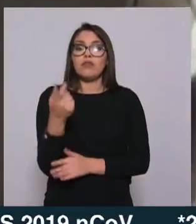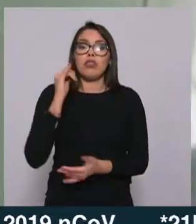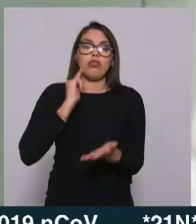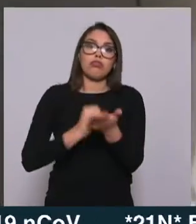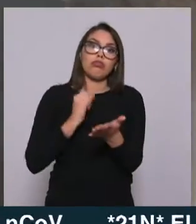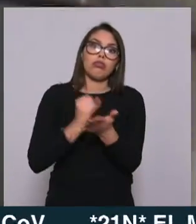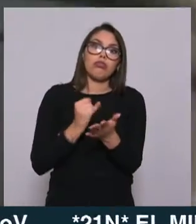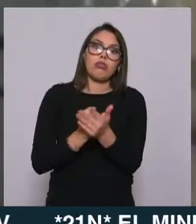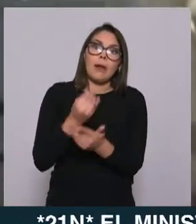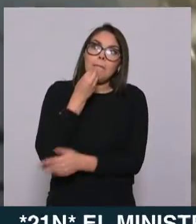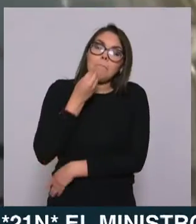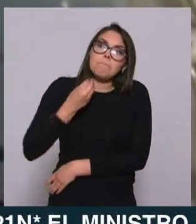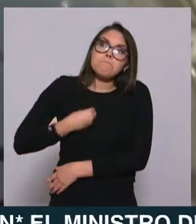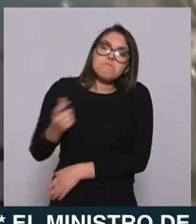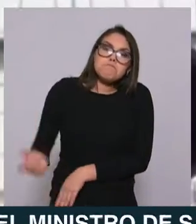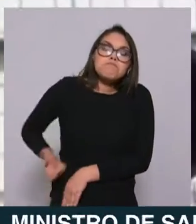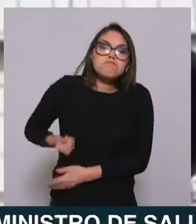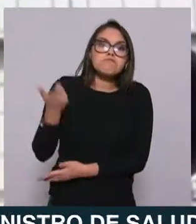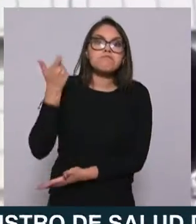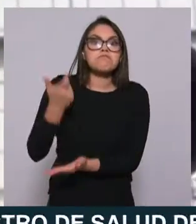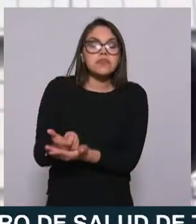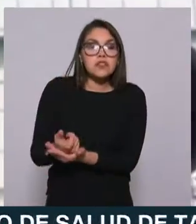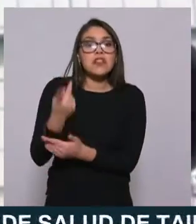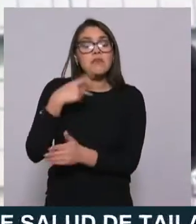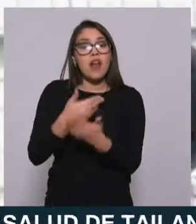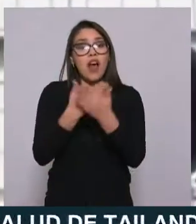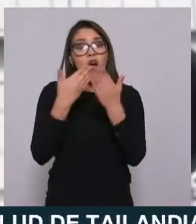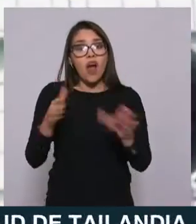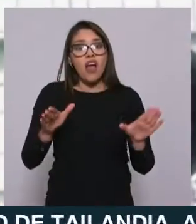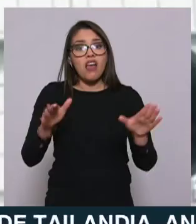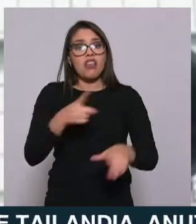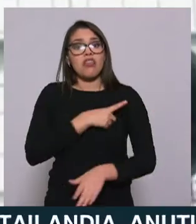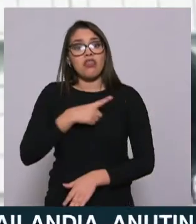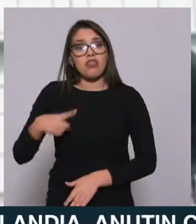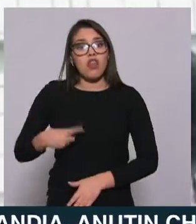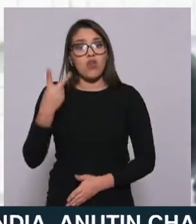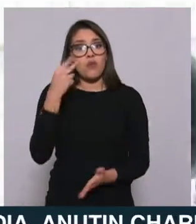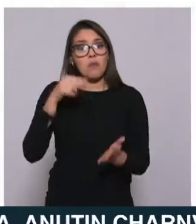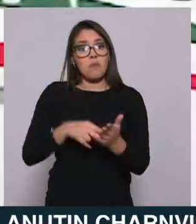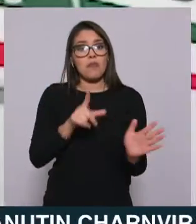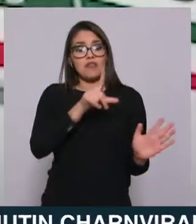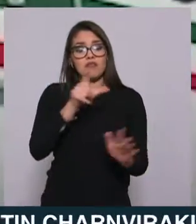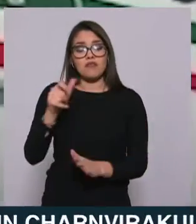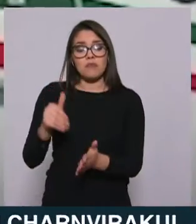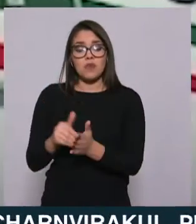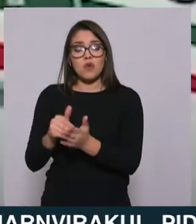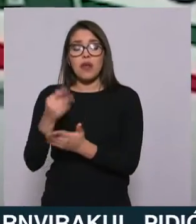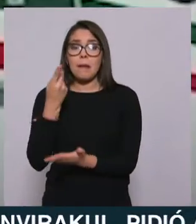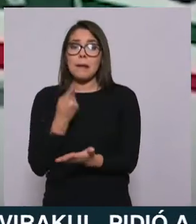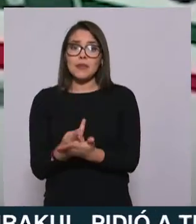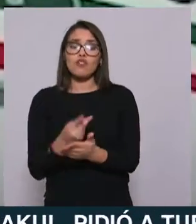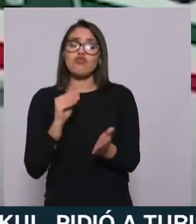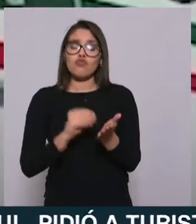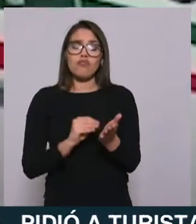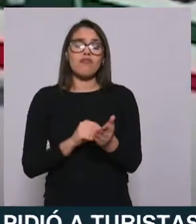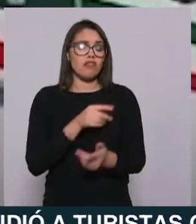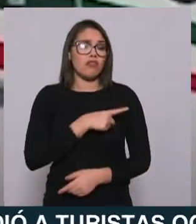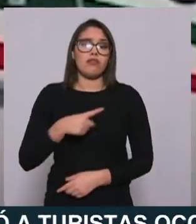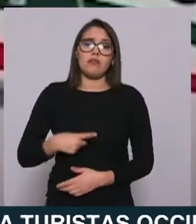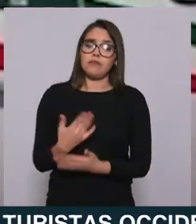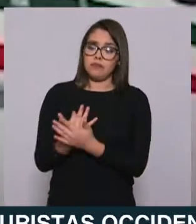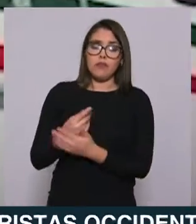Sin embargo, actualmente la aeronave tiene una deuda superior a los 2.700 millones de pesos que se tendrían que